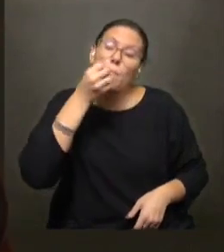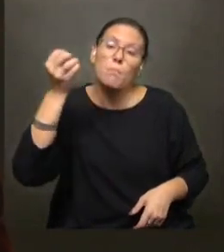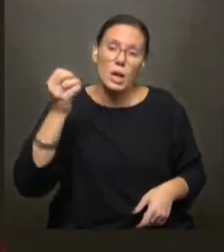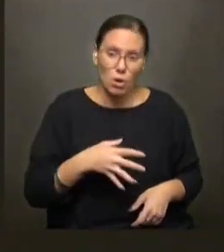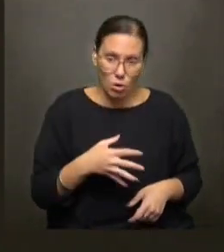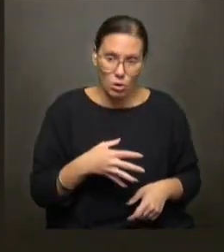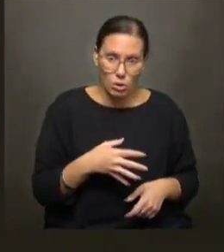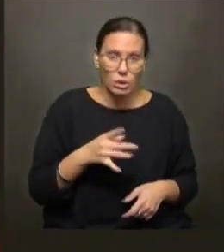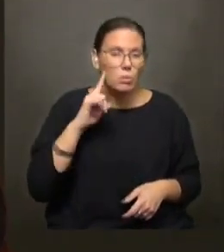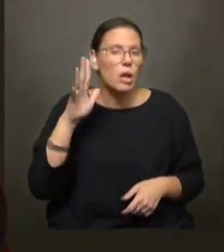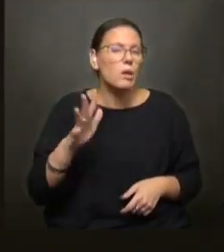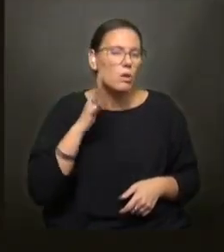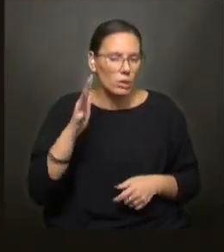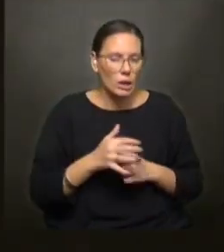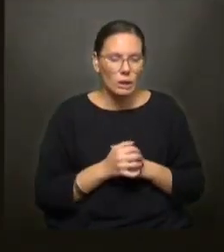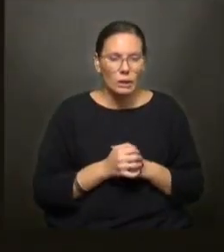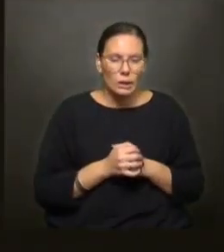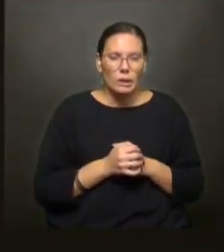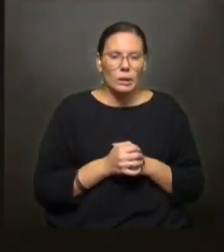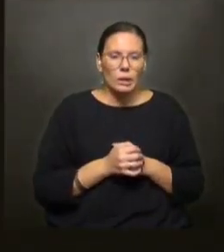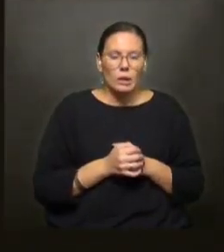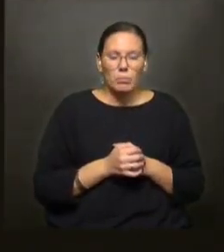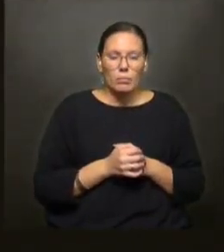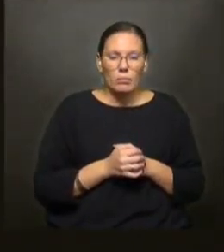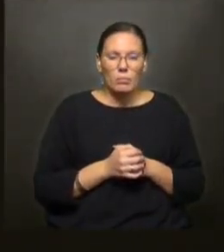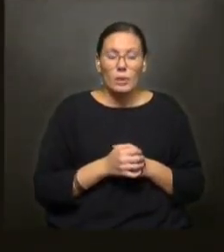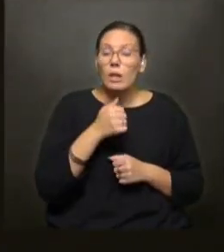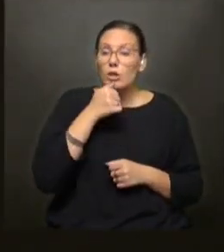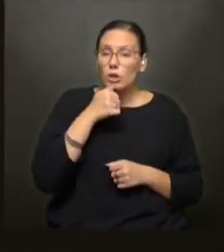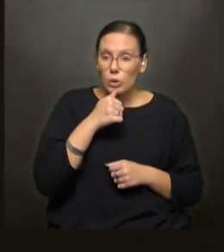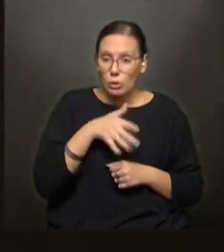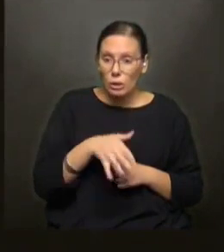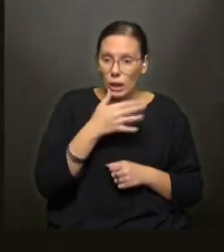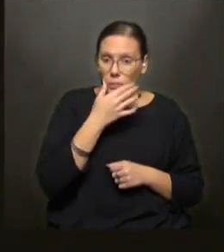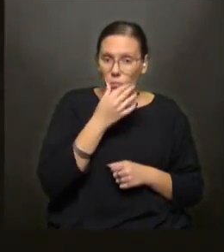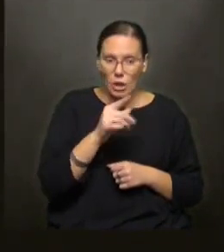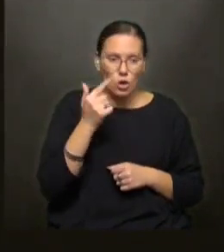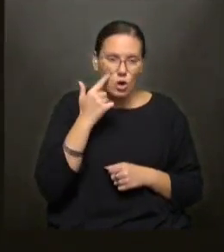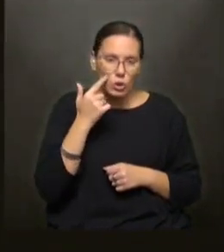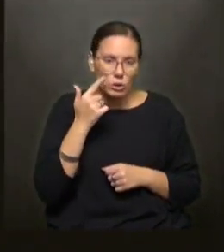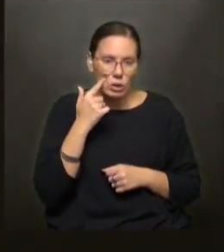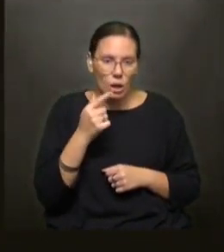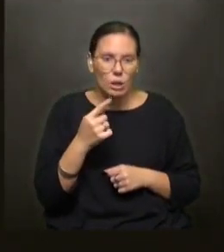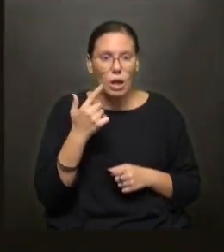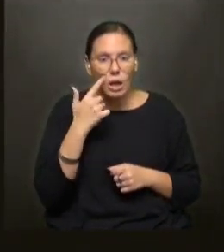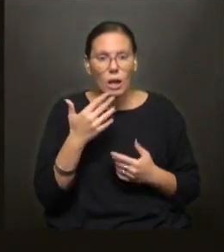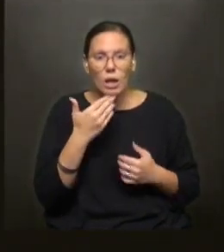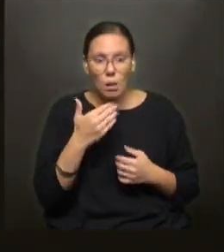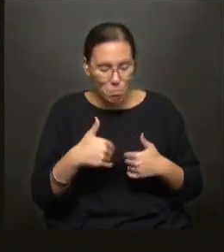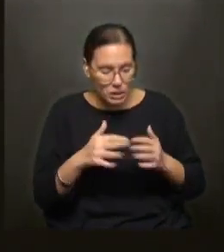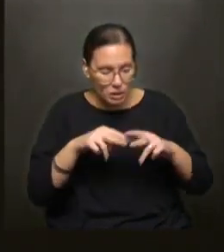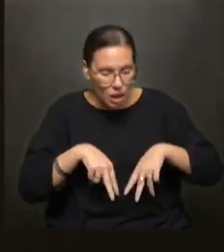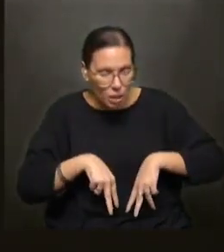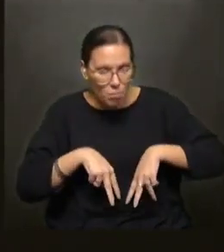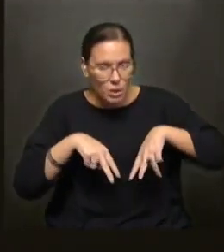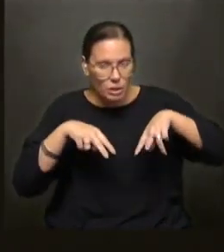desde una novela y qué partes de esta historia digamos que que seguramente no Así que conociste cuando empezaste a investigar